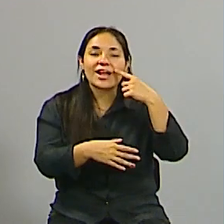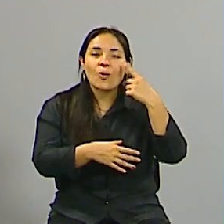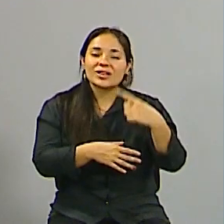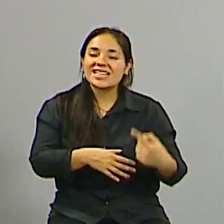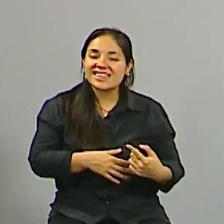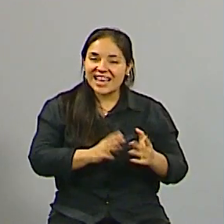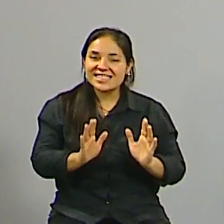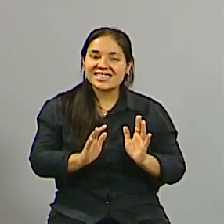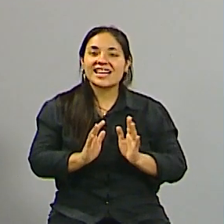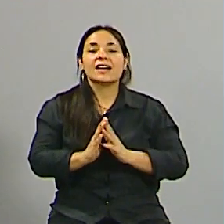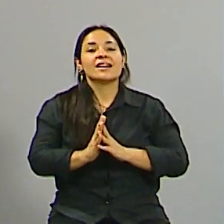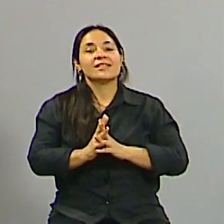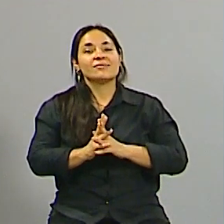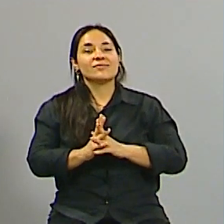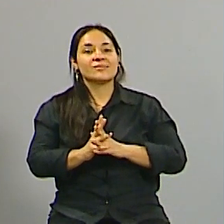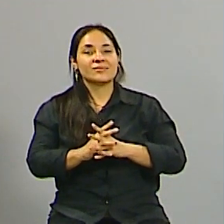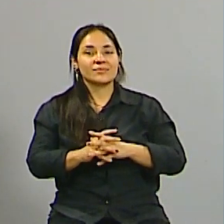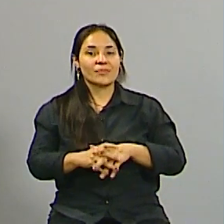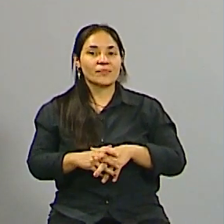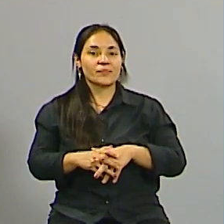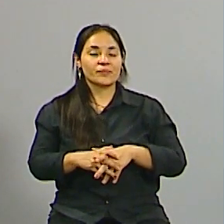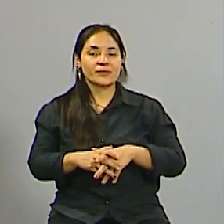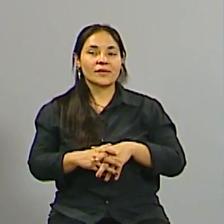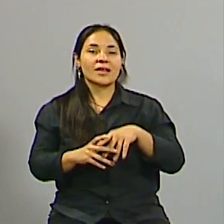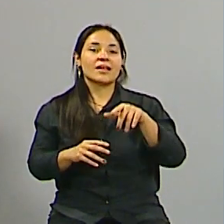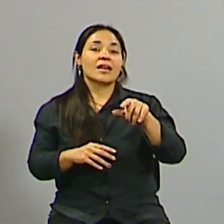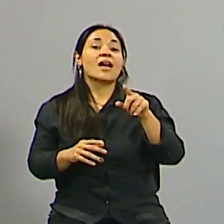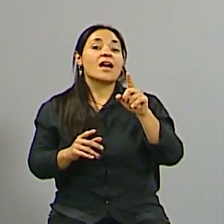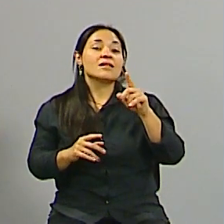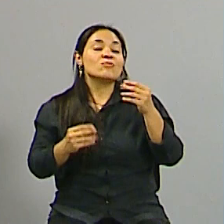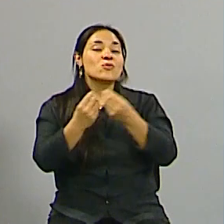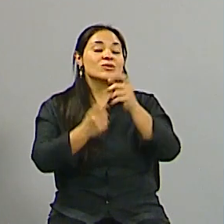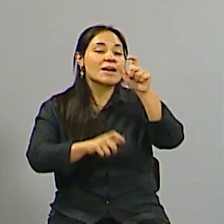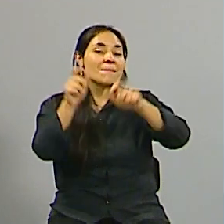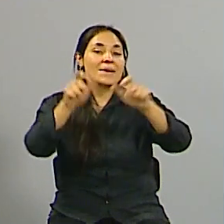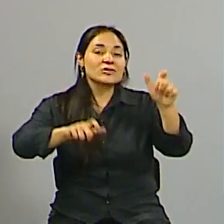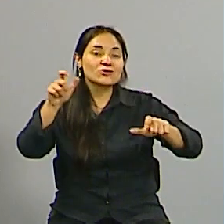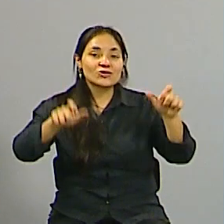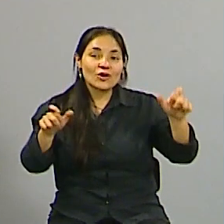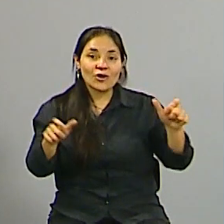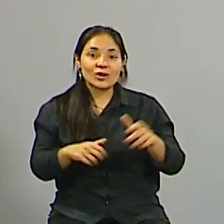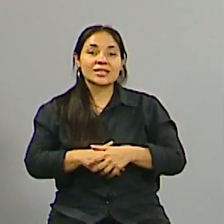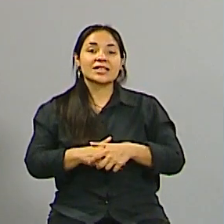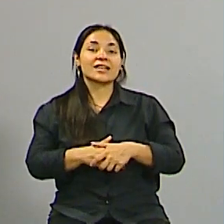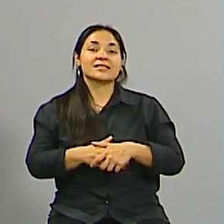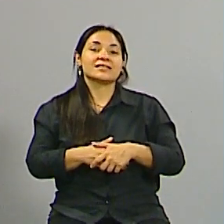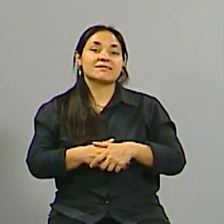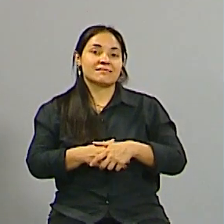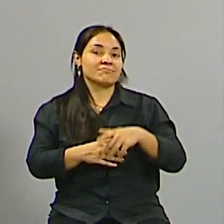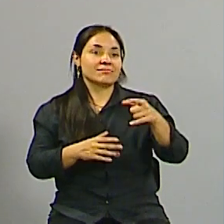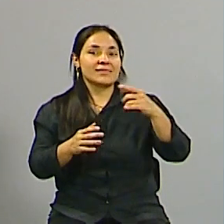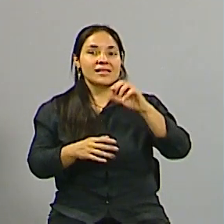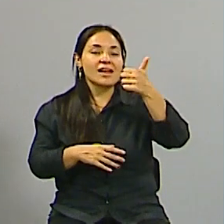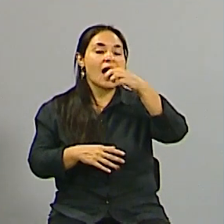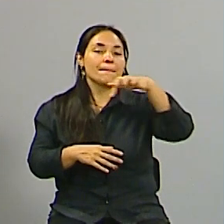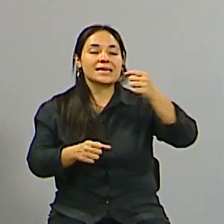monotributristes, también hablar un poquito de esto. Estamos viendo muchos paños de gente que trabaja en plataformas, y hoy está en el